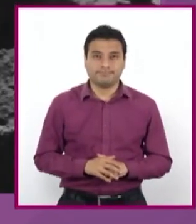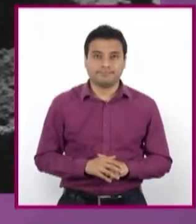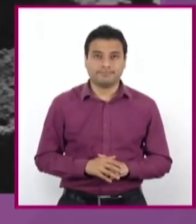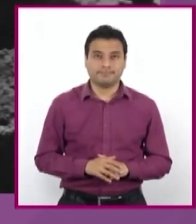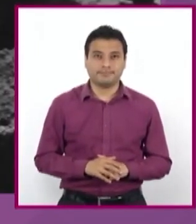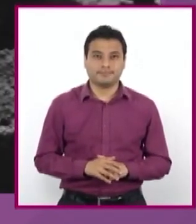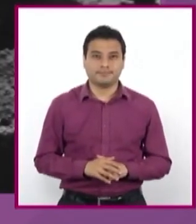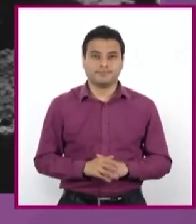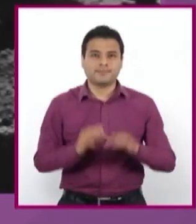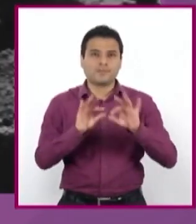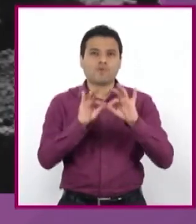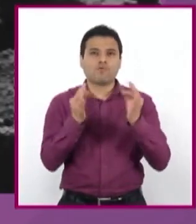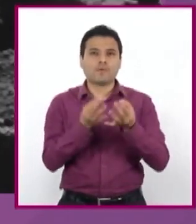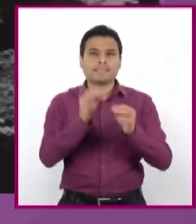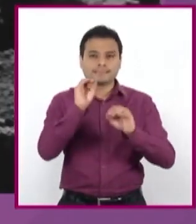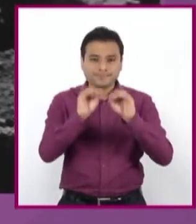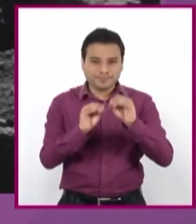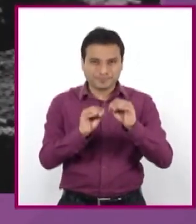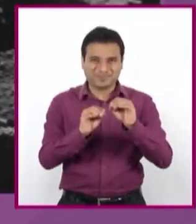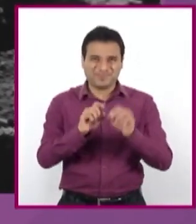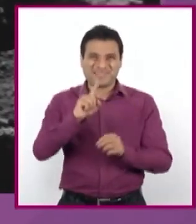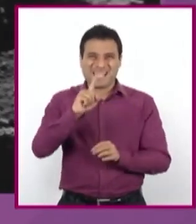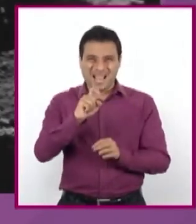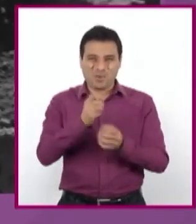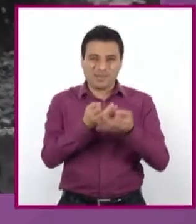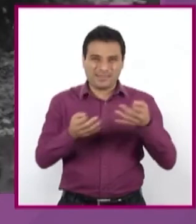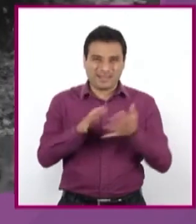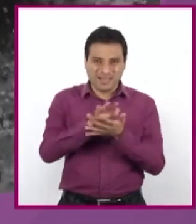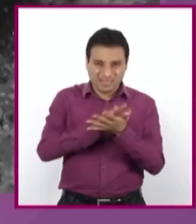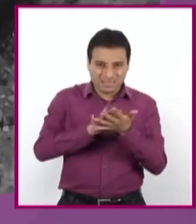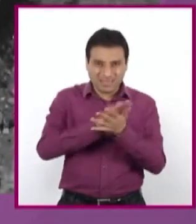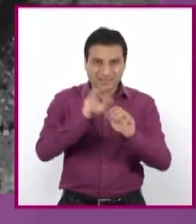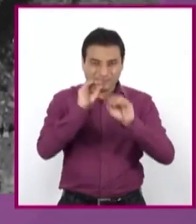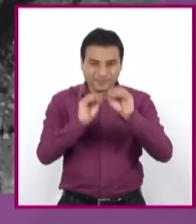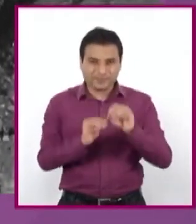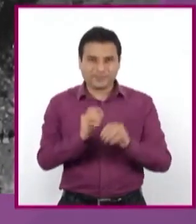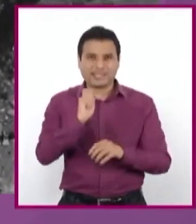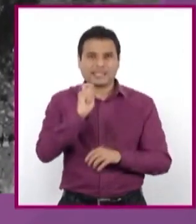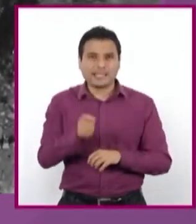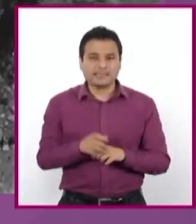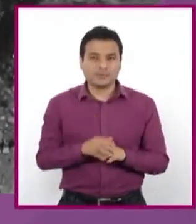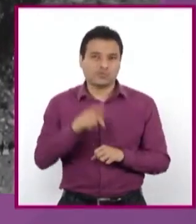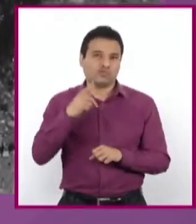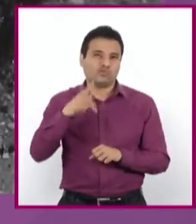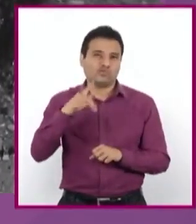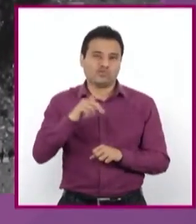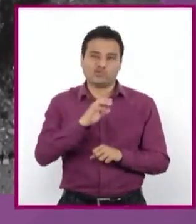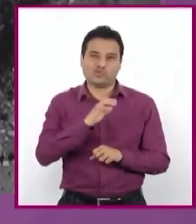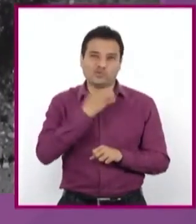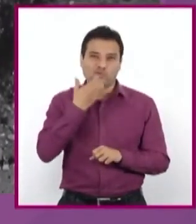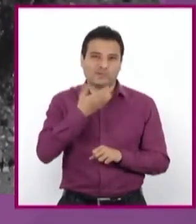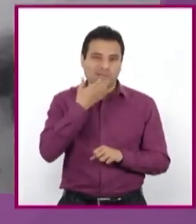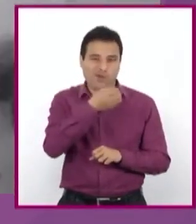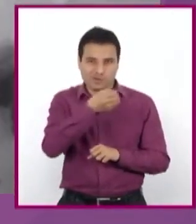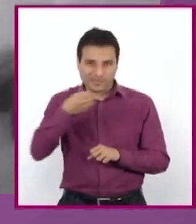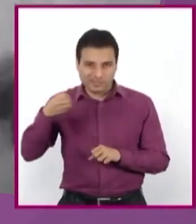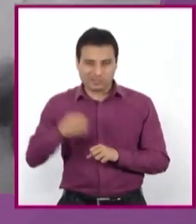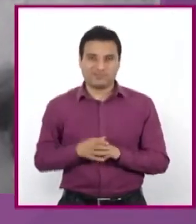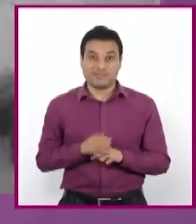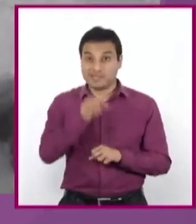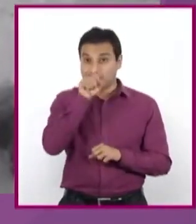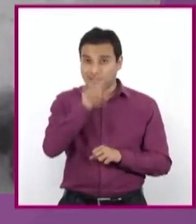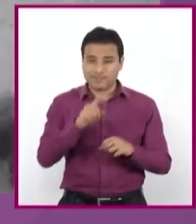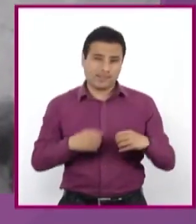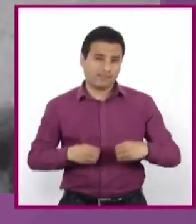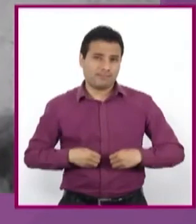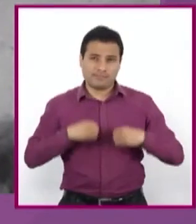Las figurillas de barro recuperadas en este sitio hacen alusión a la organización social y a la vida cotidiana de sus artífices,